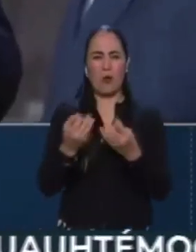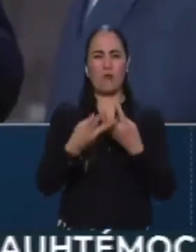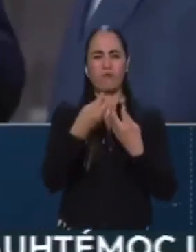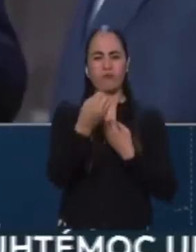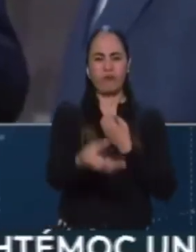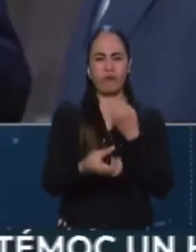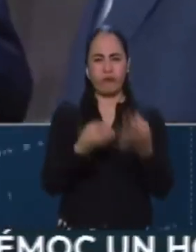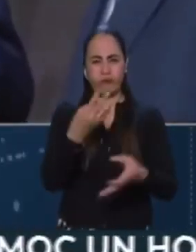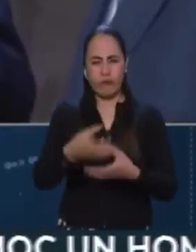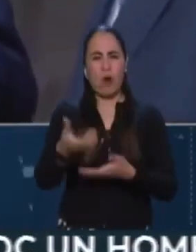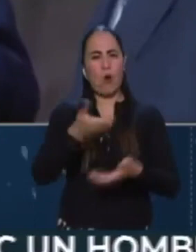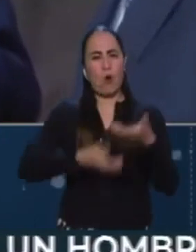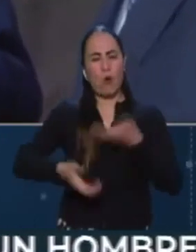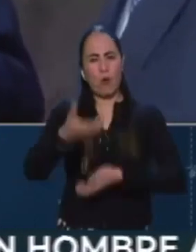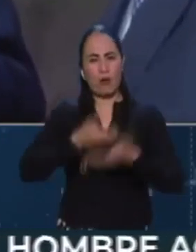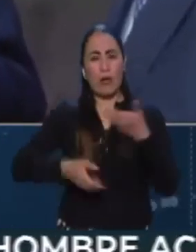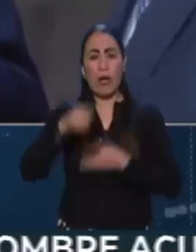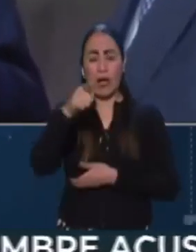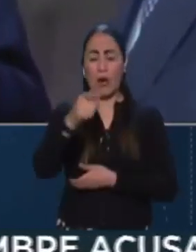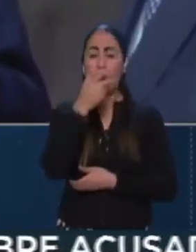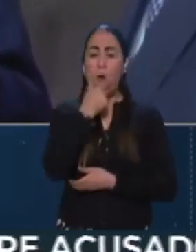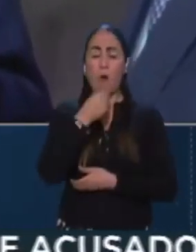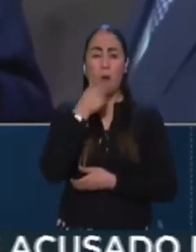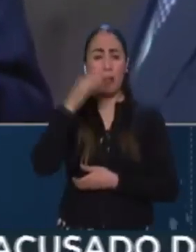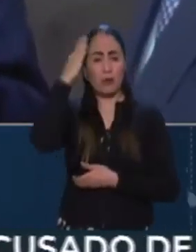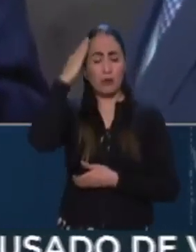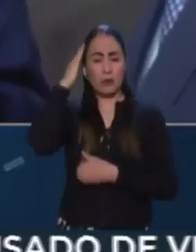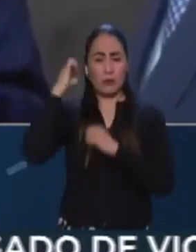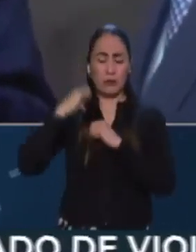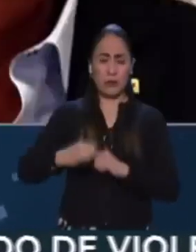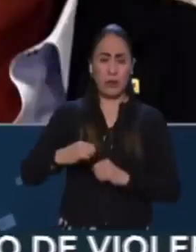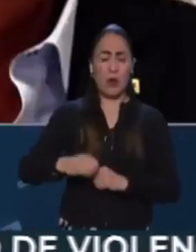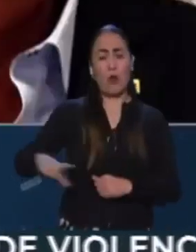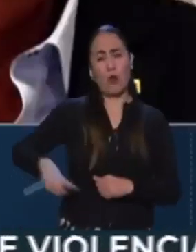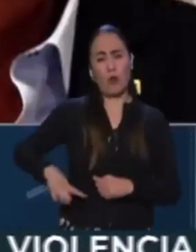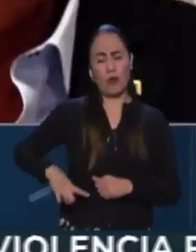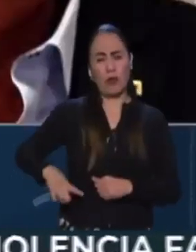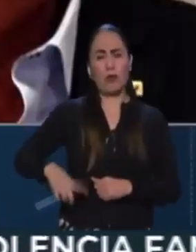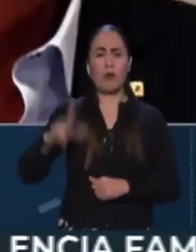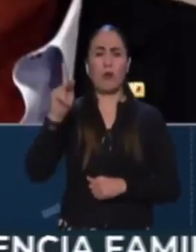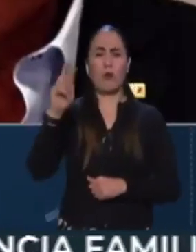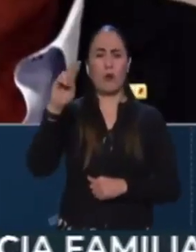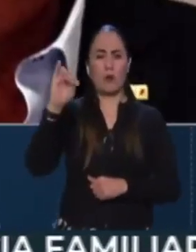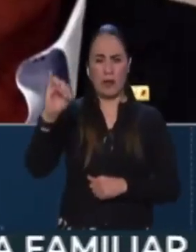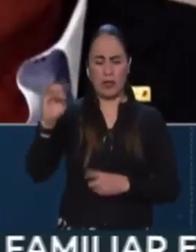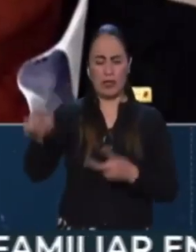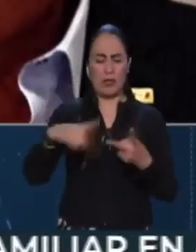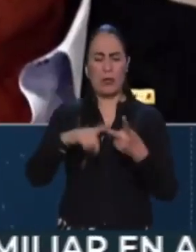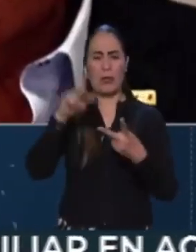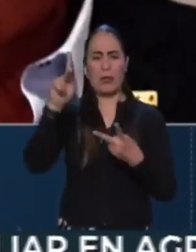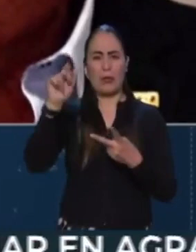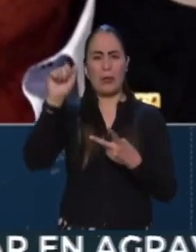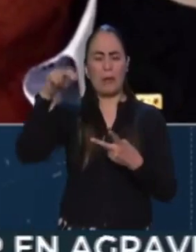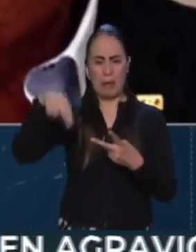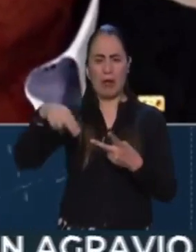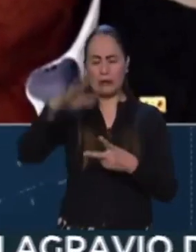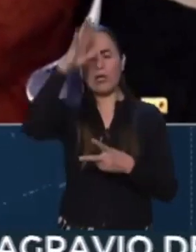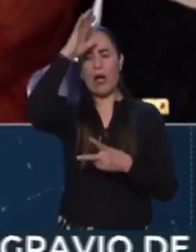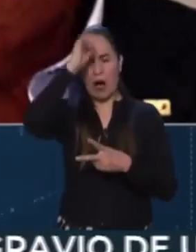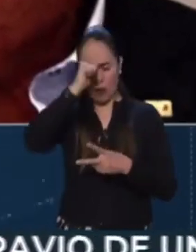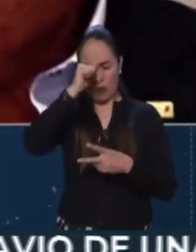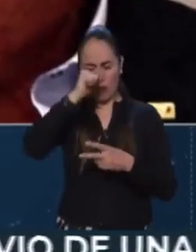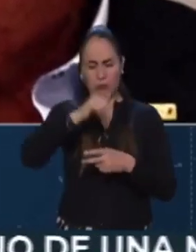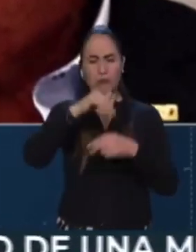comercialización, pues siempre adquirió mucho poder. Los gobiernos, tanto panistas como priistas, habían accedido a todos los